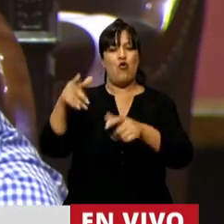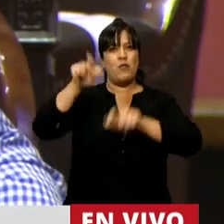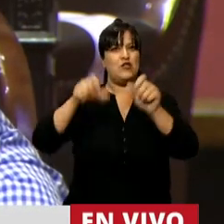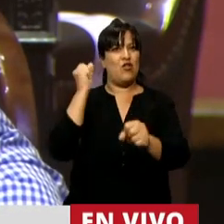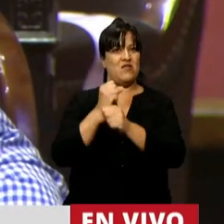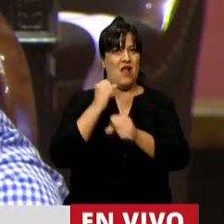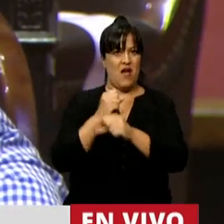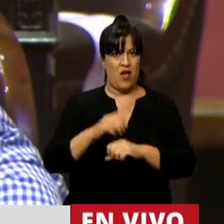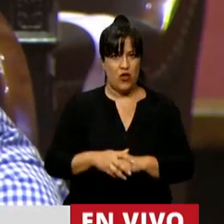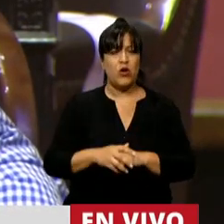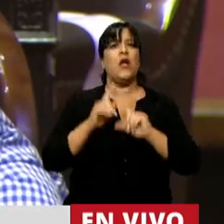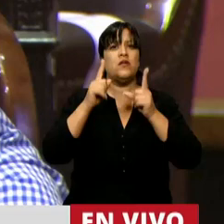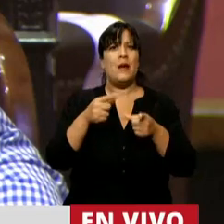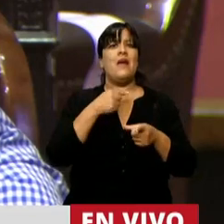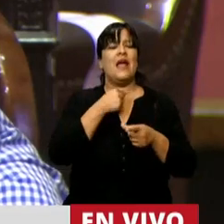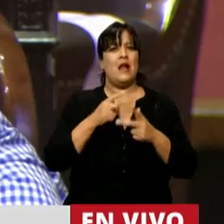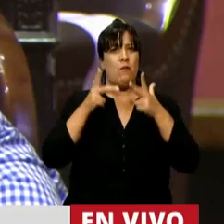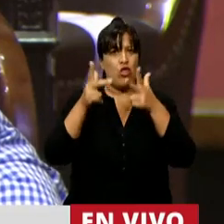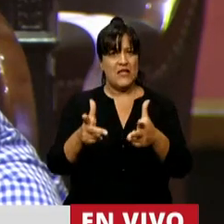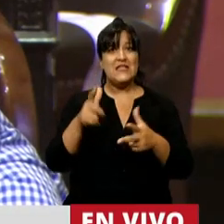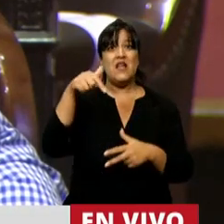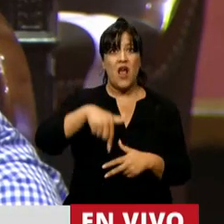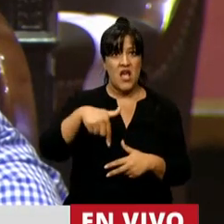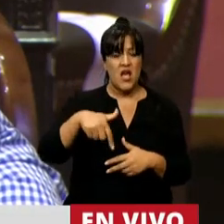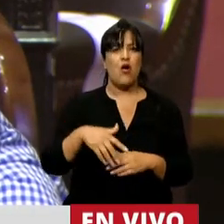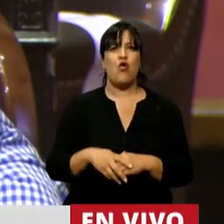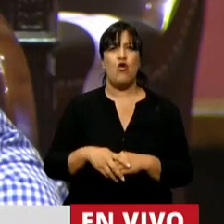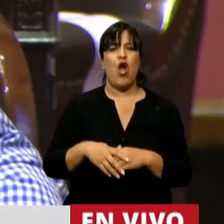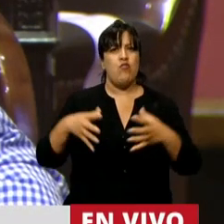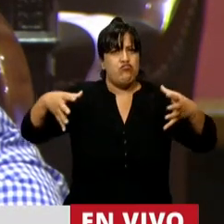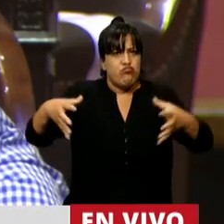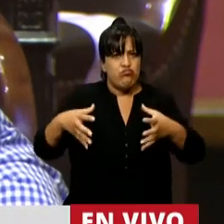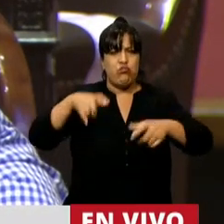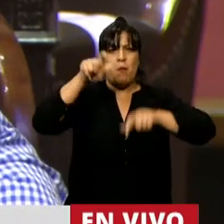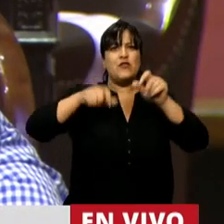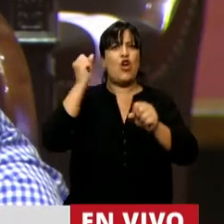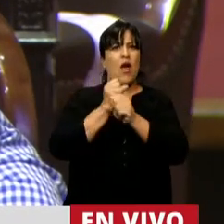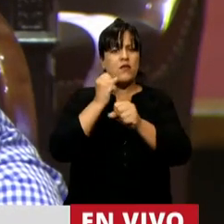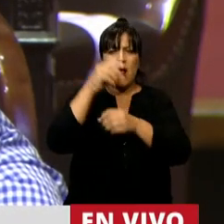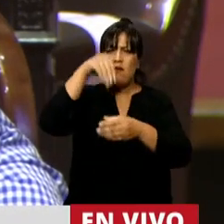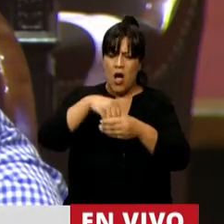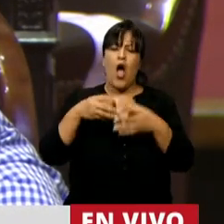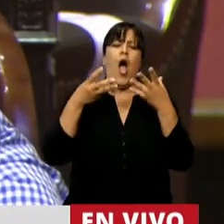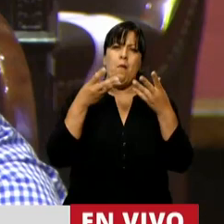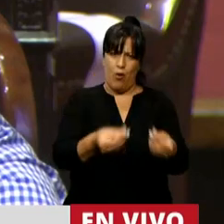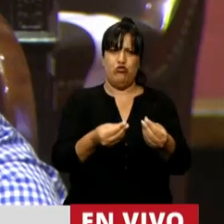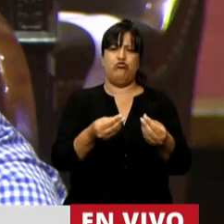también queremos manifestar aquí que este gran colectivo de los trabajadores